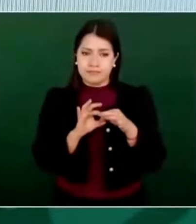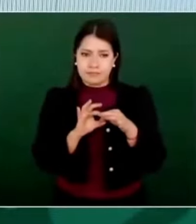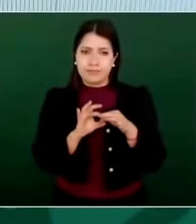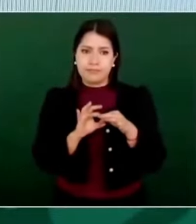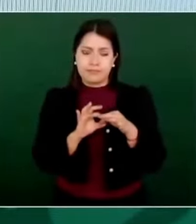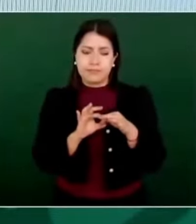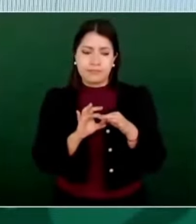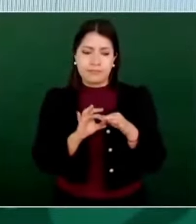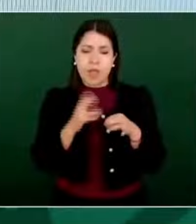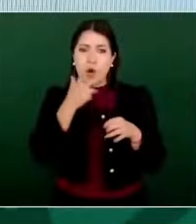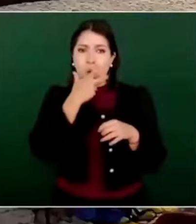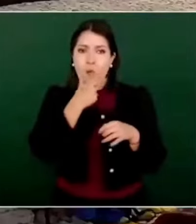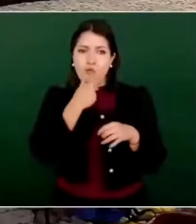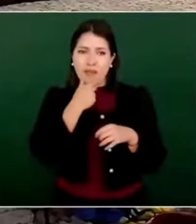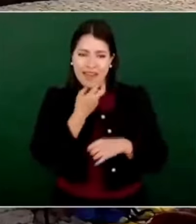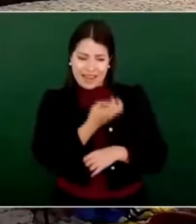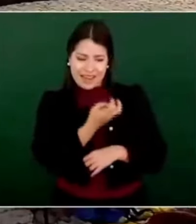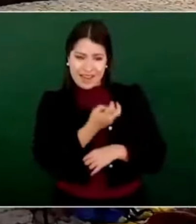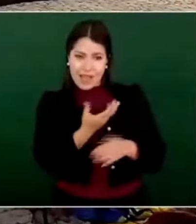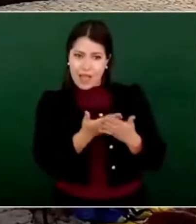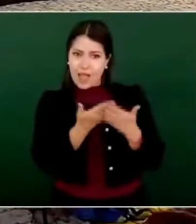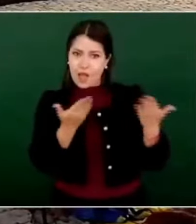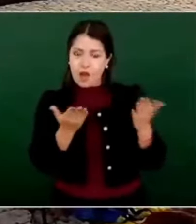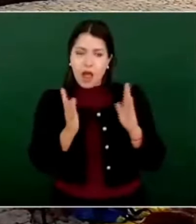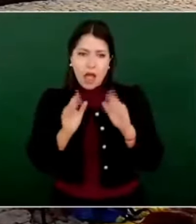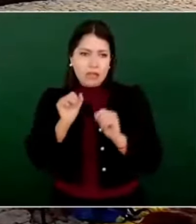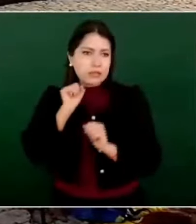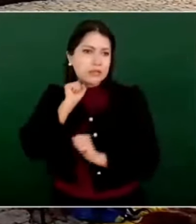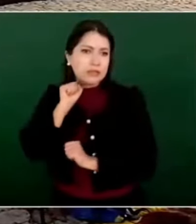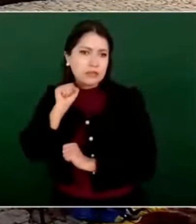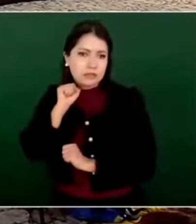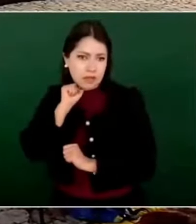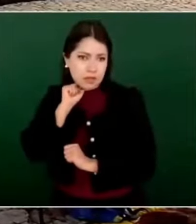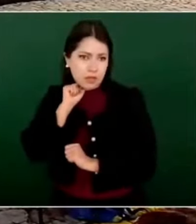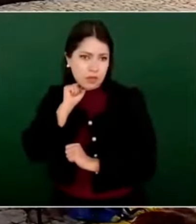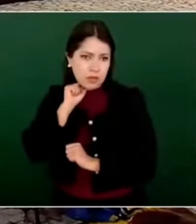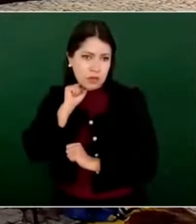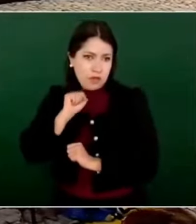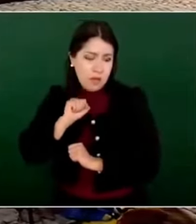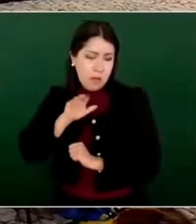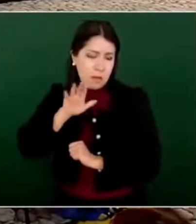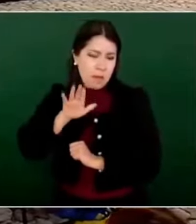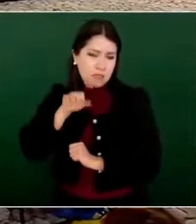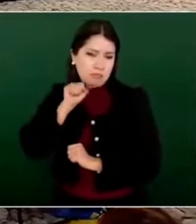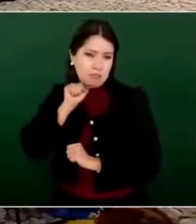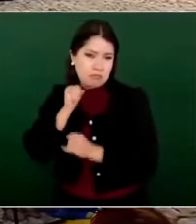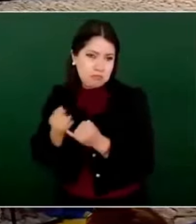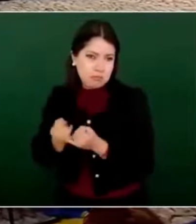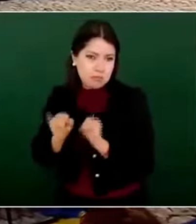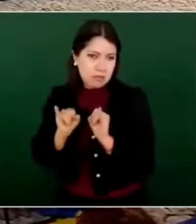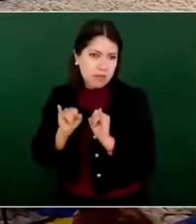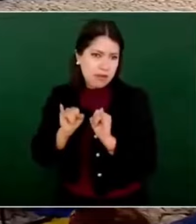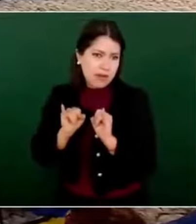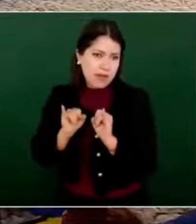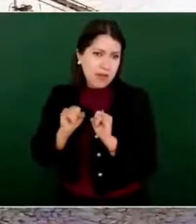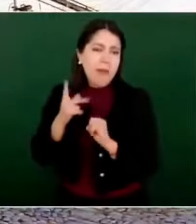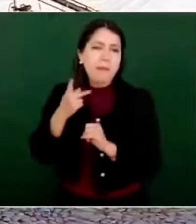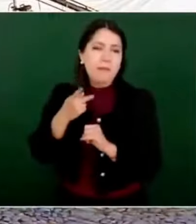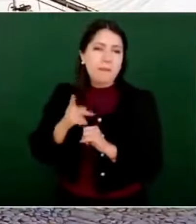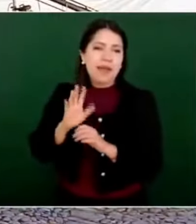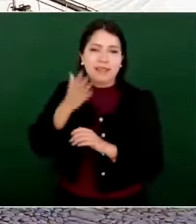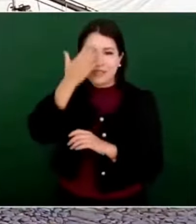señor ya es senador eh supuestamente independiente pero es del